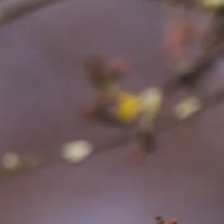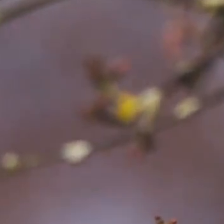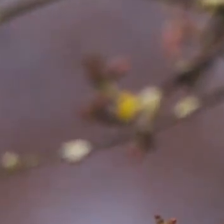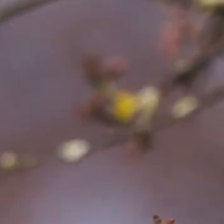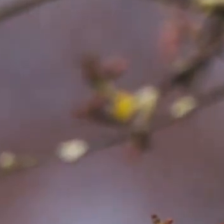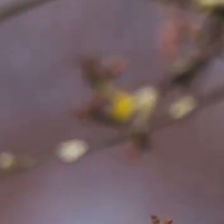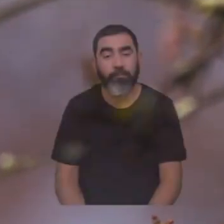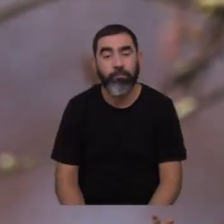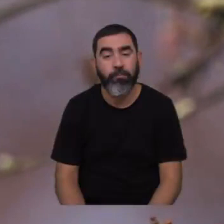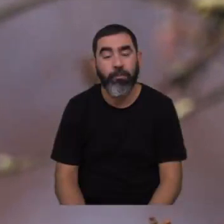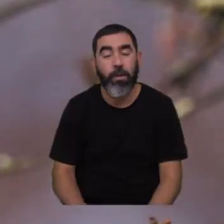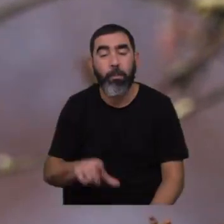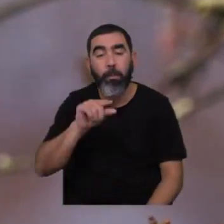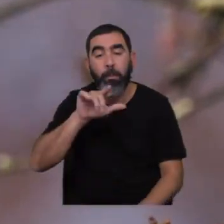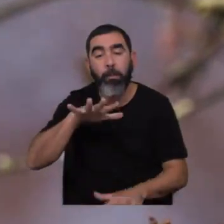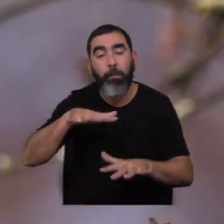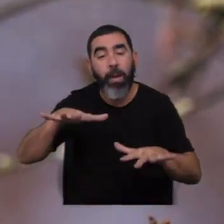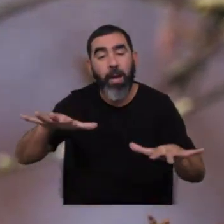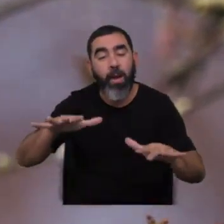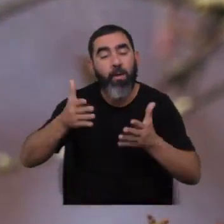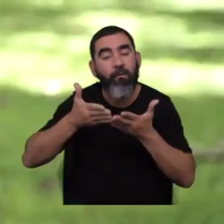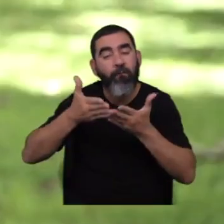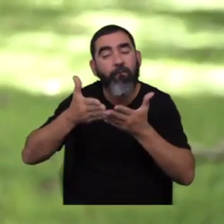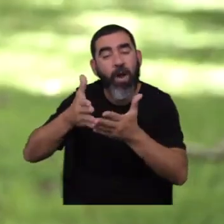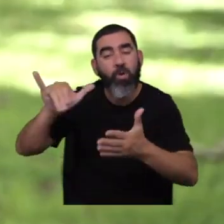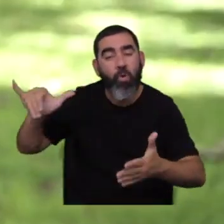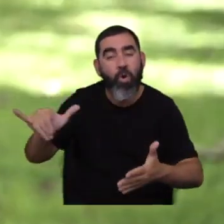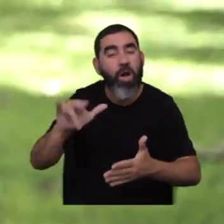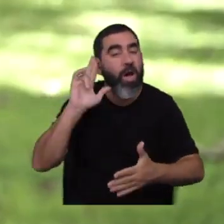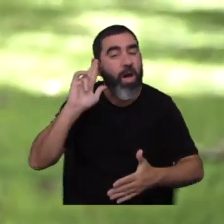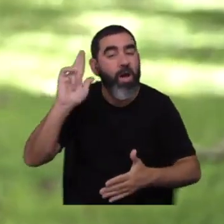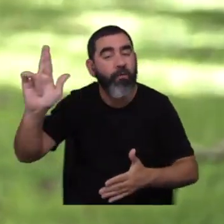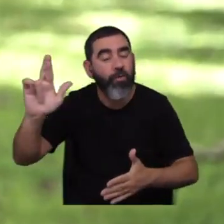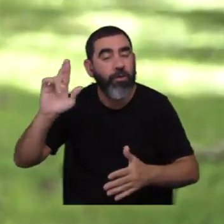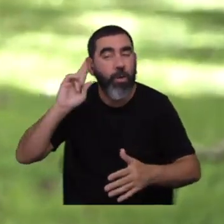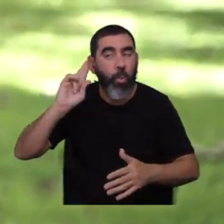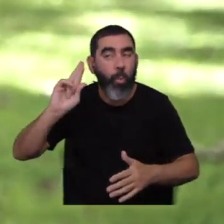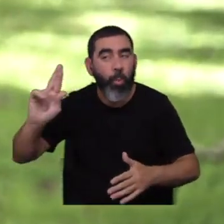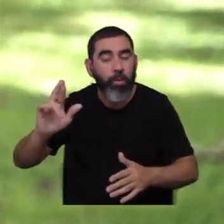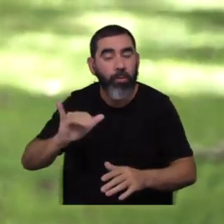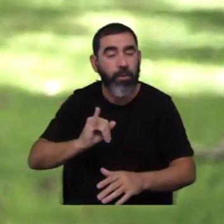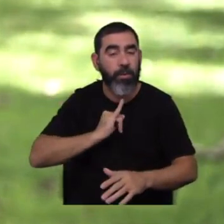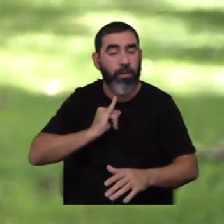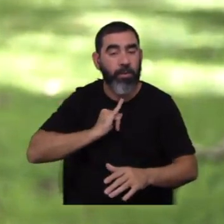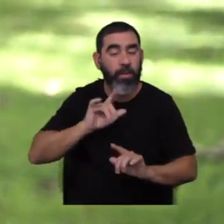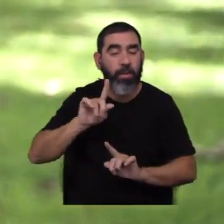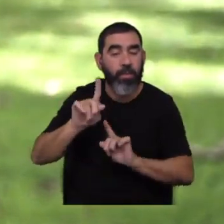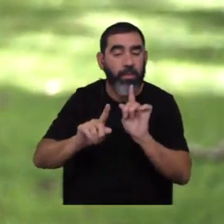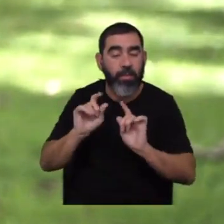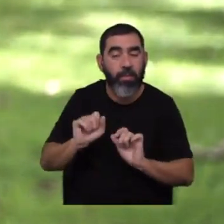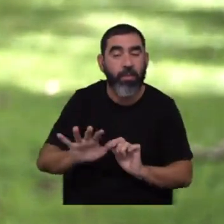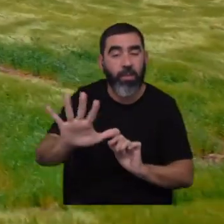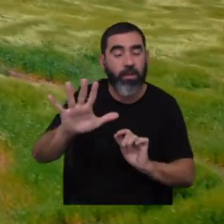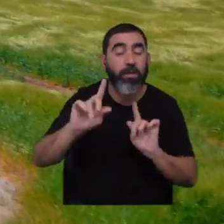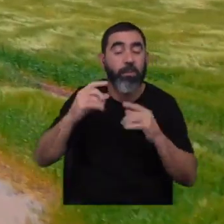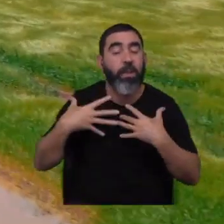Desde el canto de los pájaros hasta el ruido de barcos o aviones. Los sonidos de un paisaje le dan su identidad y muchas veces definen la salud